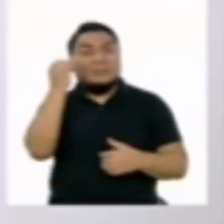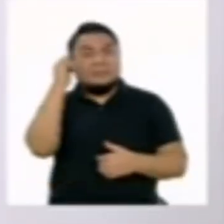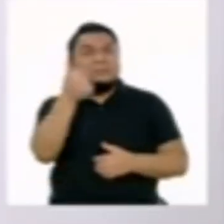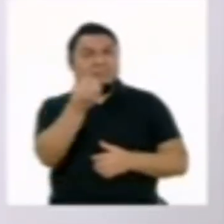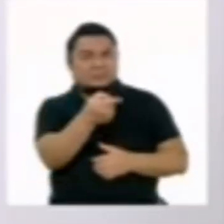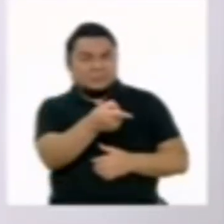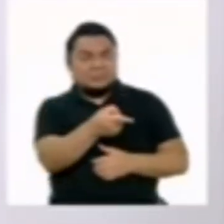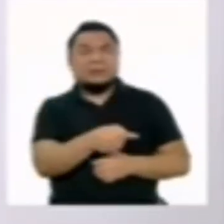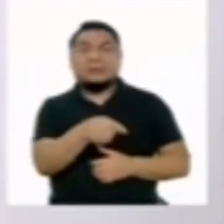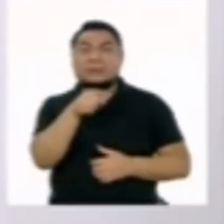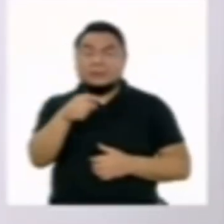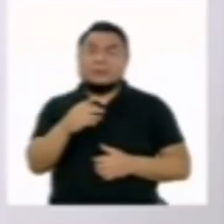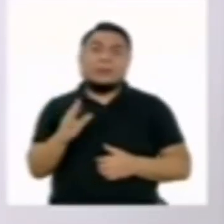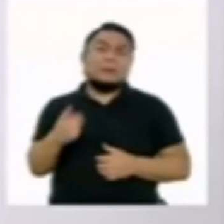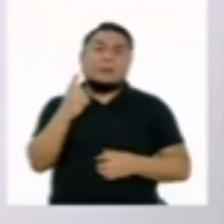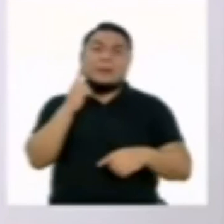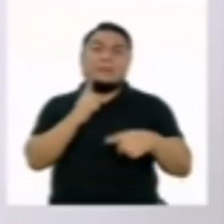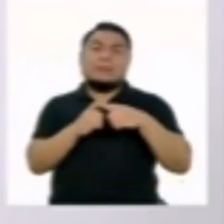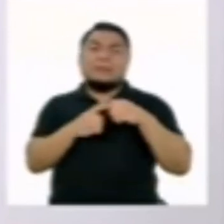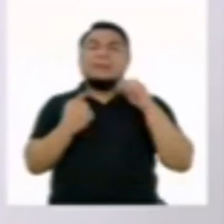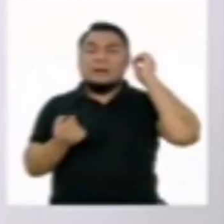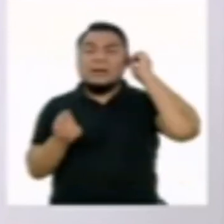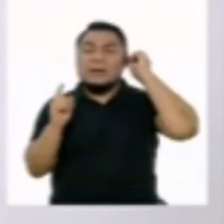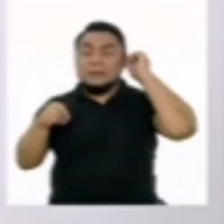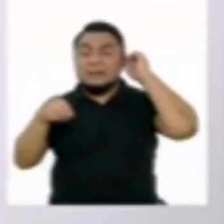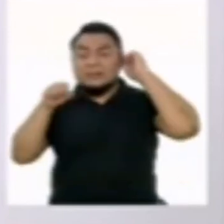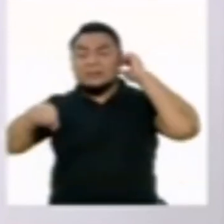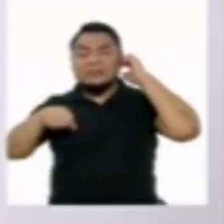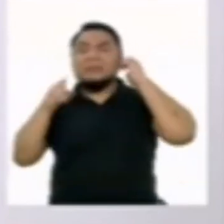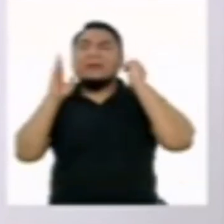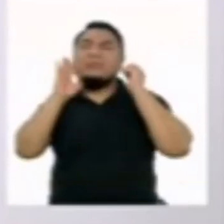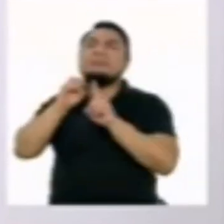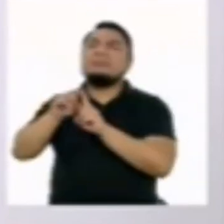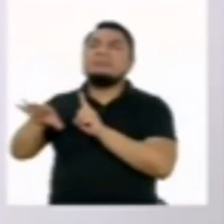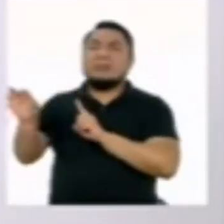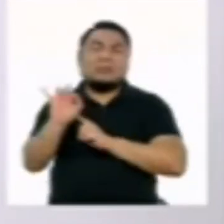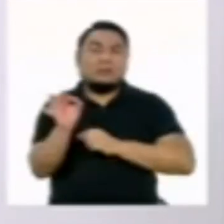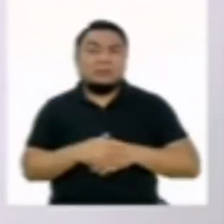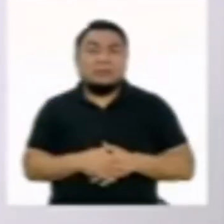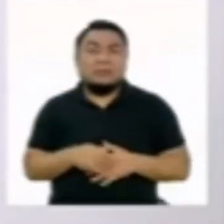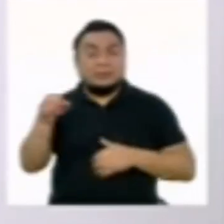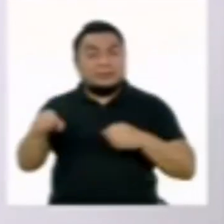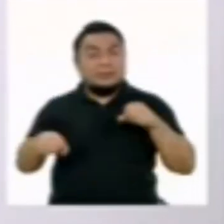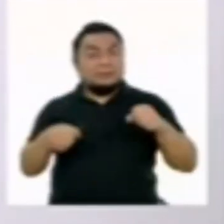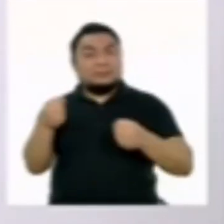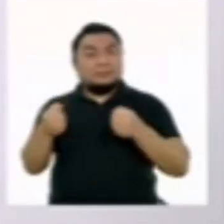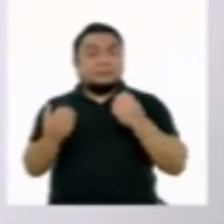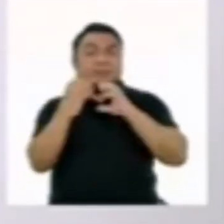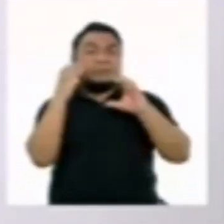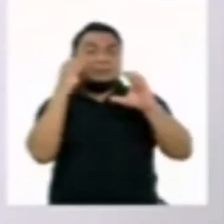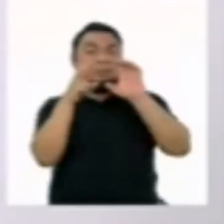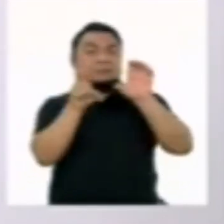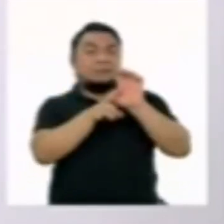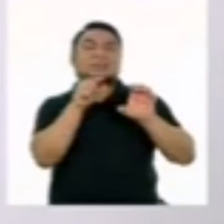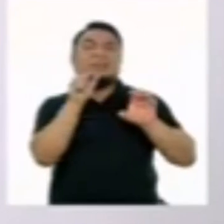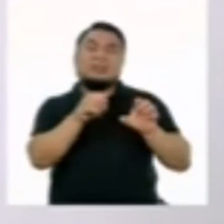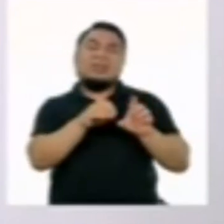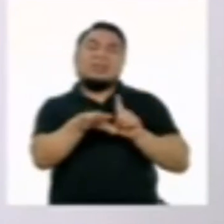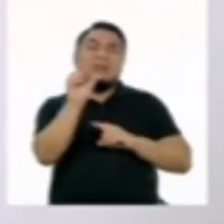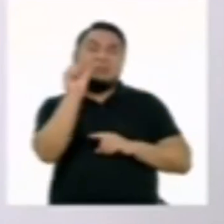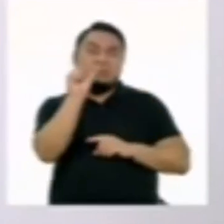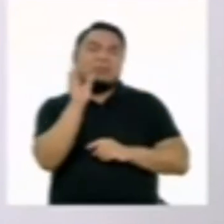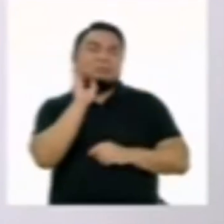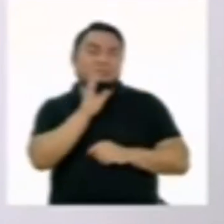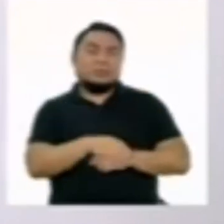Piero. La principal ventaja es que no contaminas el ambiente, mientras que en el transporte público aún contaminas un